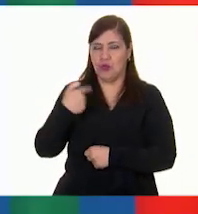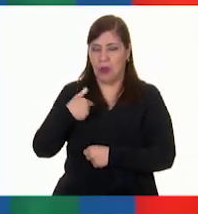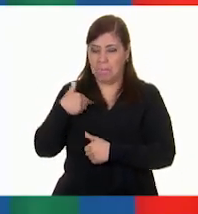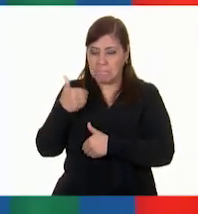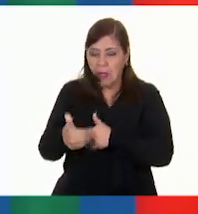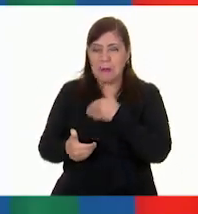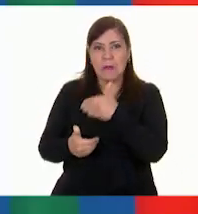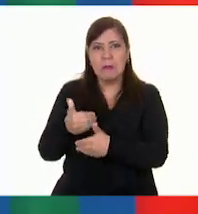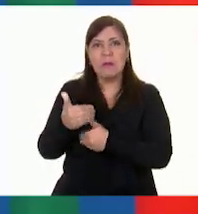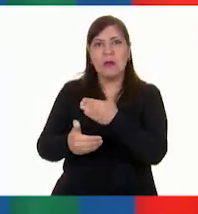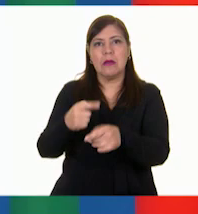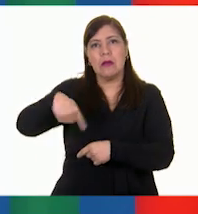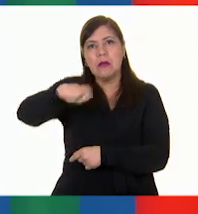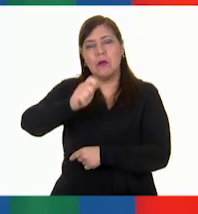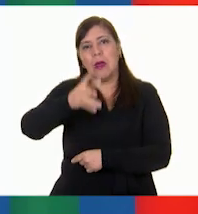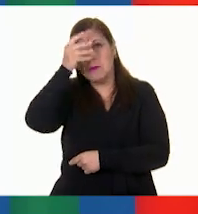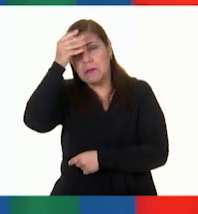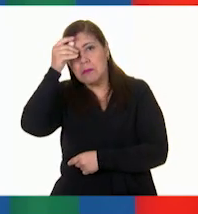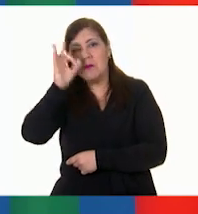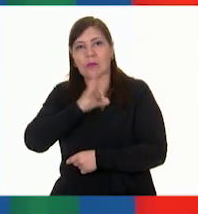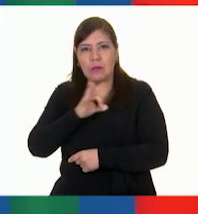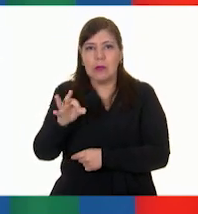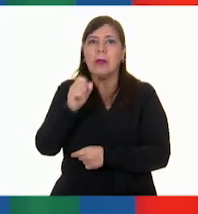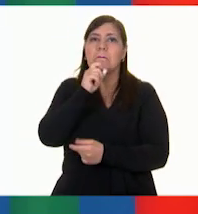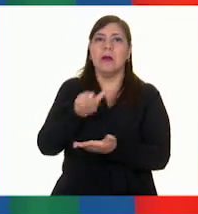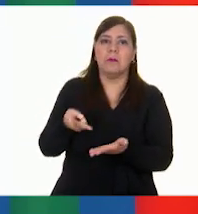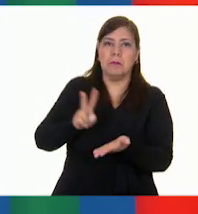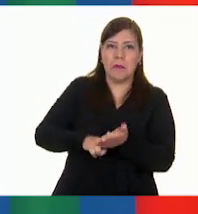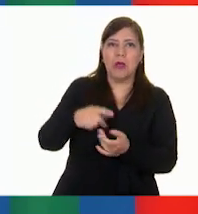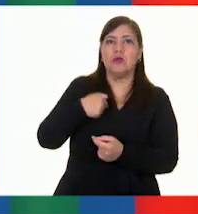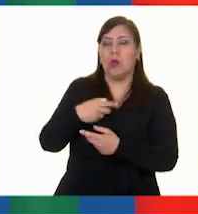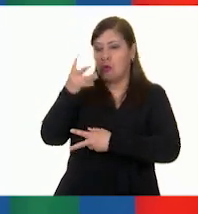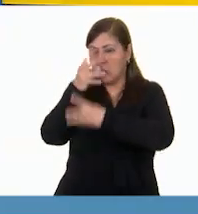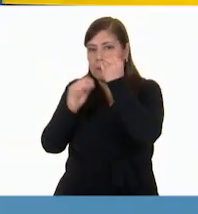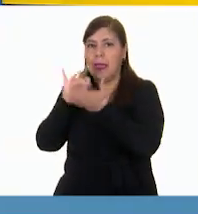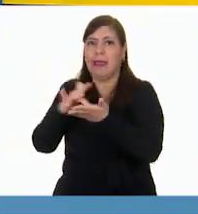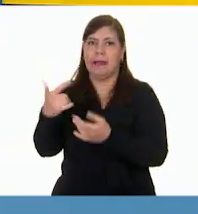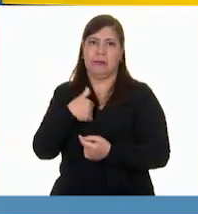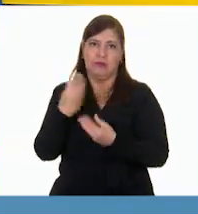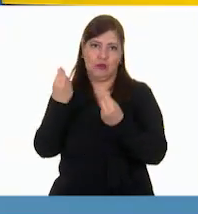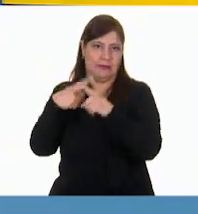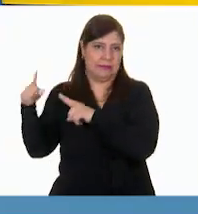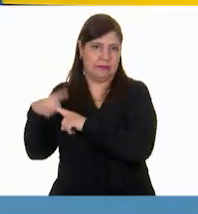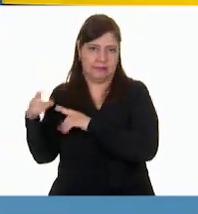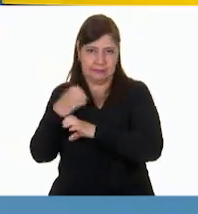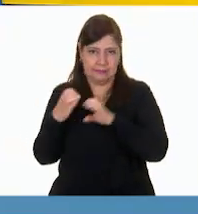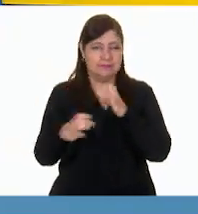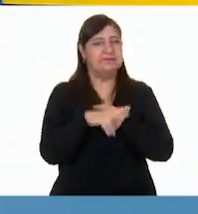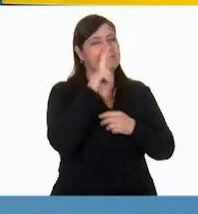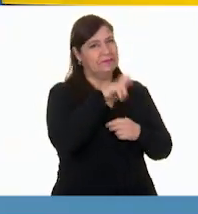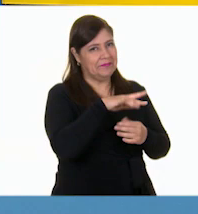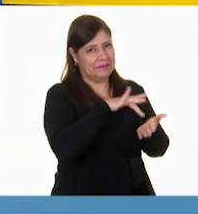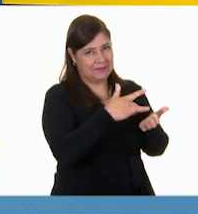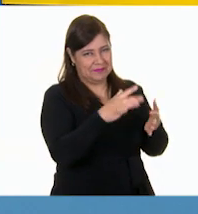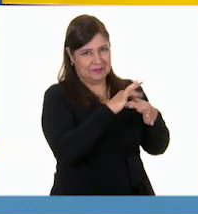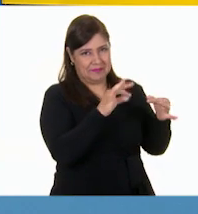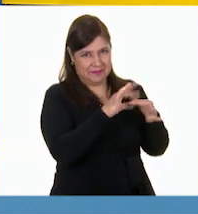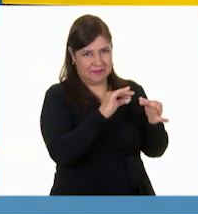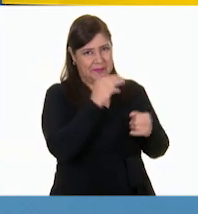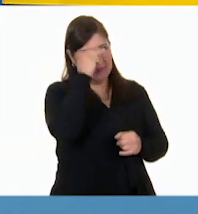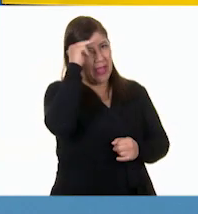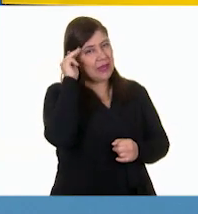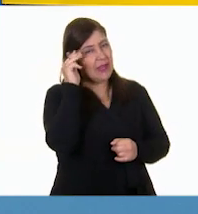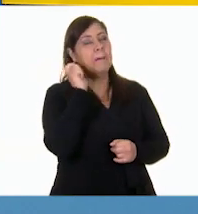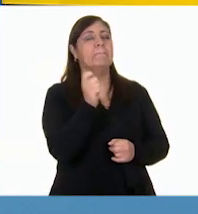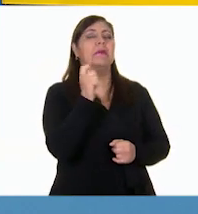de aprendizaje y pues al mismo tiempo aprender yo también muchas cosas. Muchas gracias por tus palabras, María. Y antes de continuar